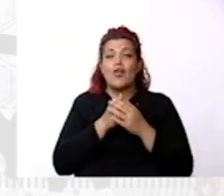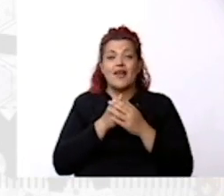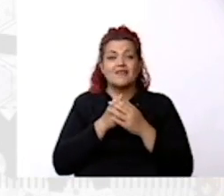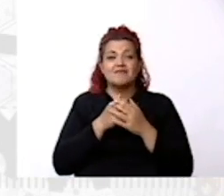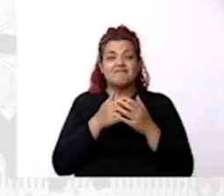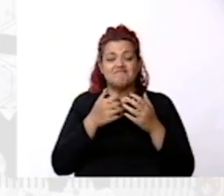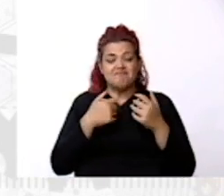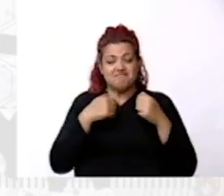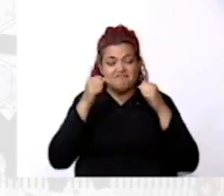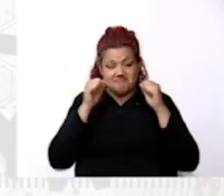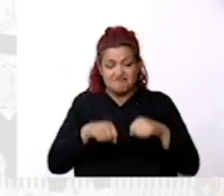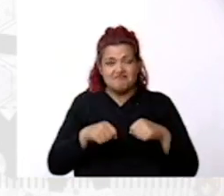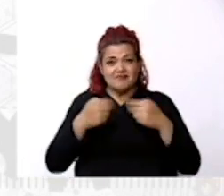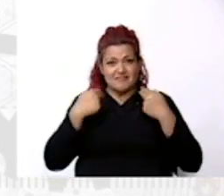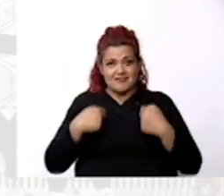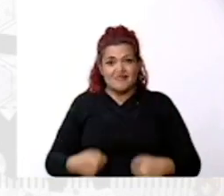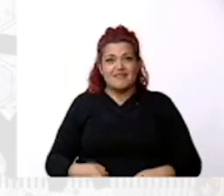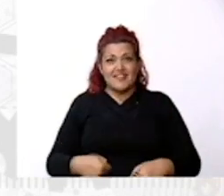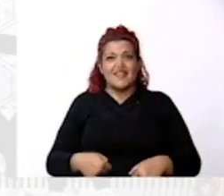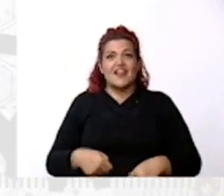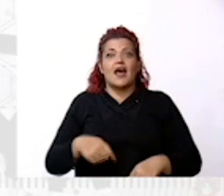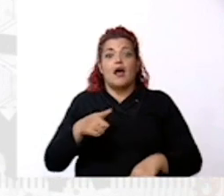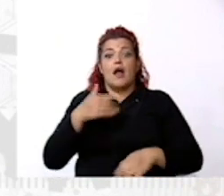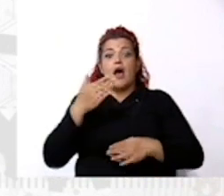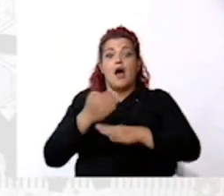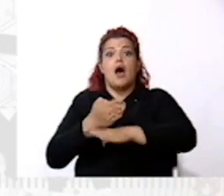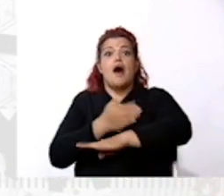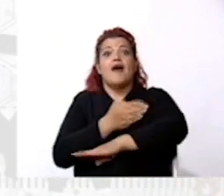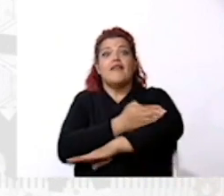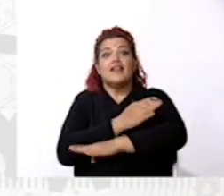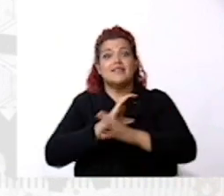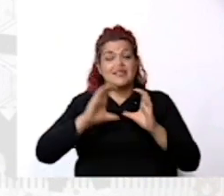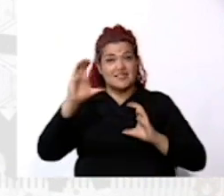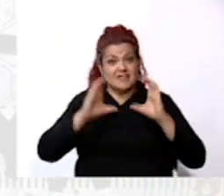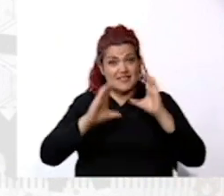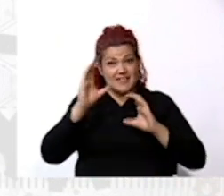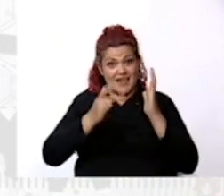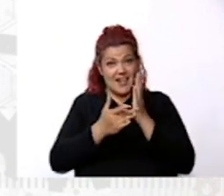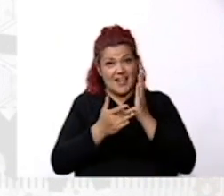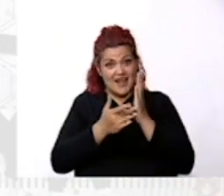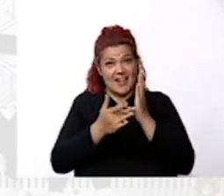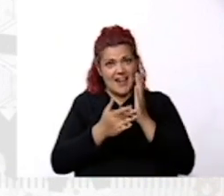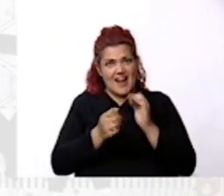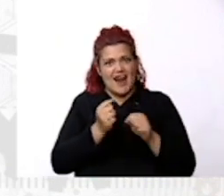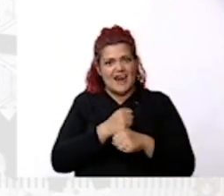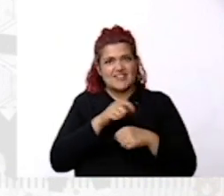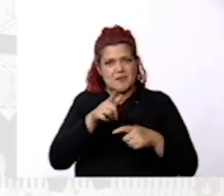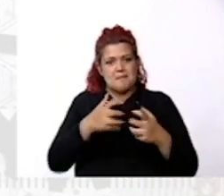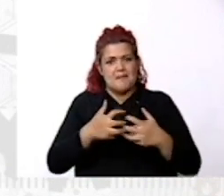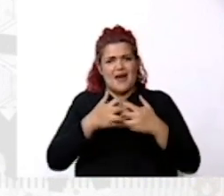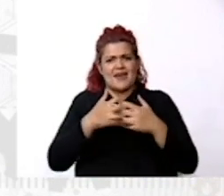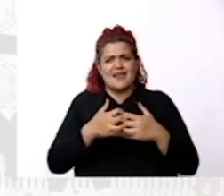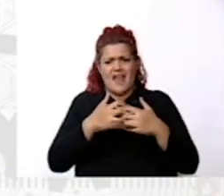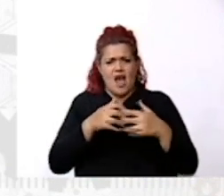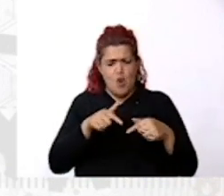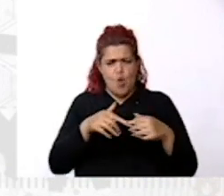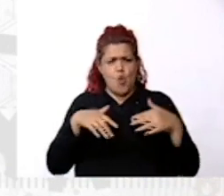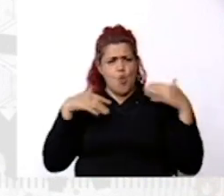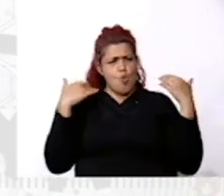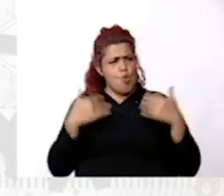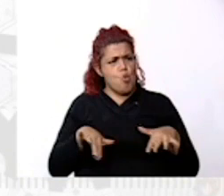que tenemos los seres humanos, los avances científicos y tecnológicos hacen que las máquinas cada vez sean